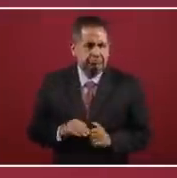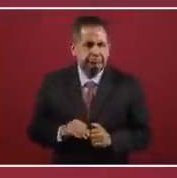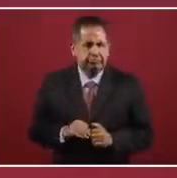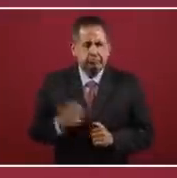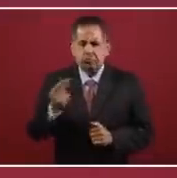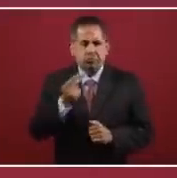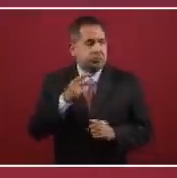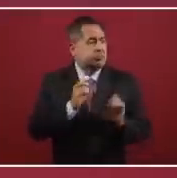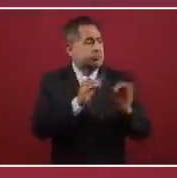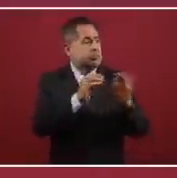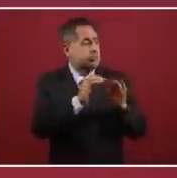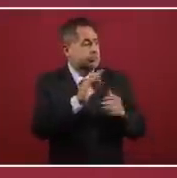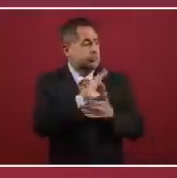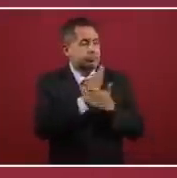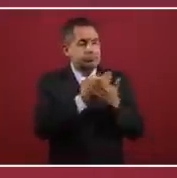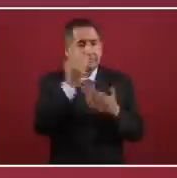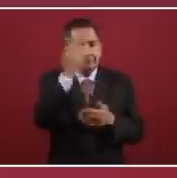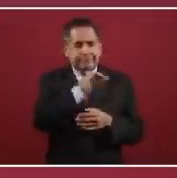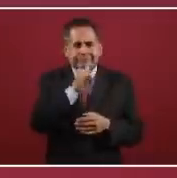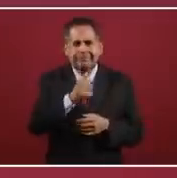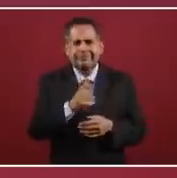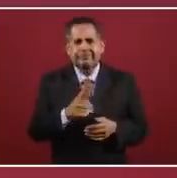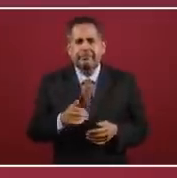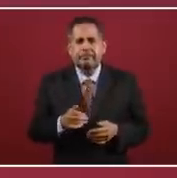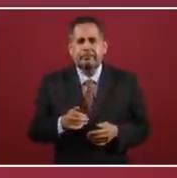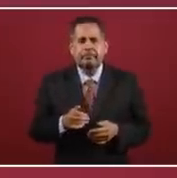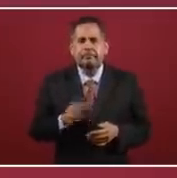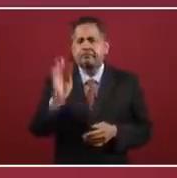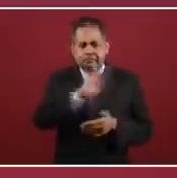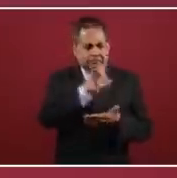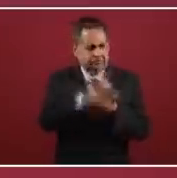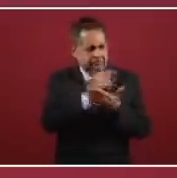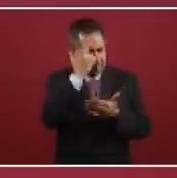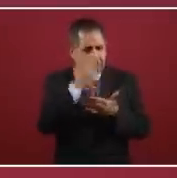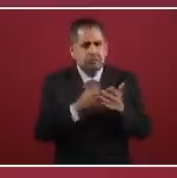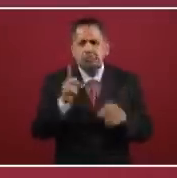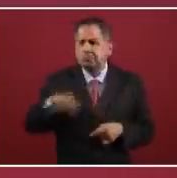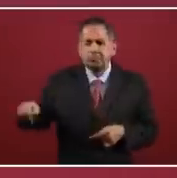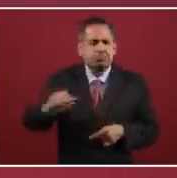La ley puede estar de que va a ser delito grave